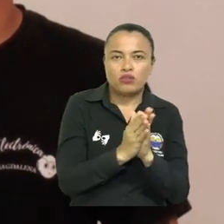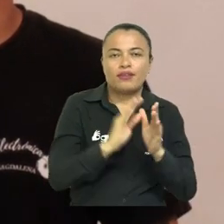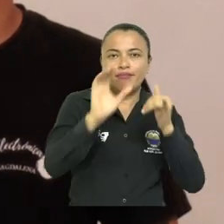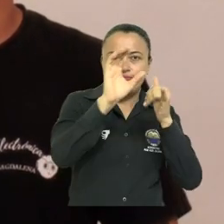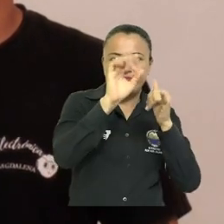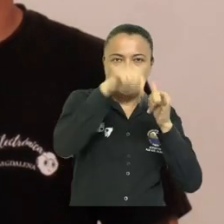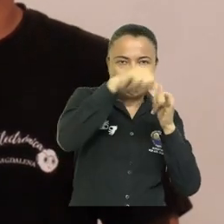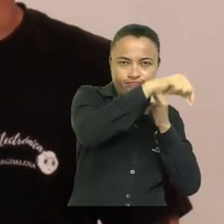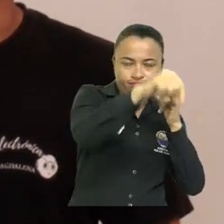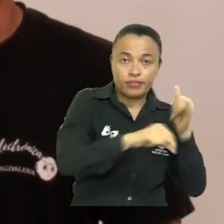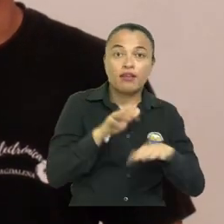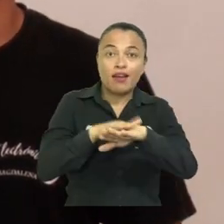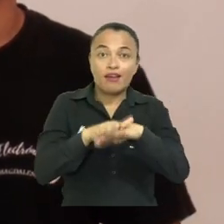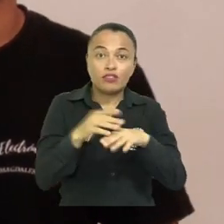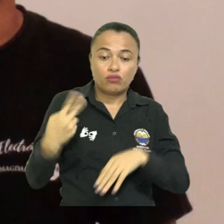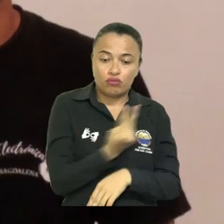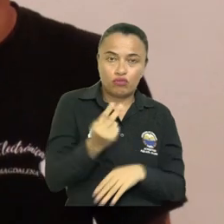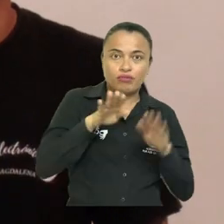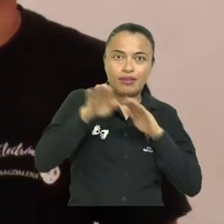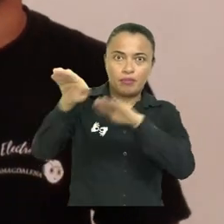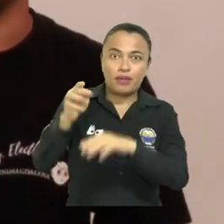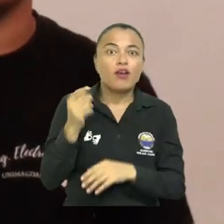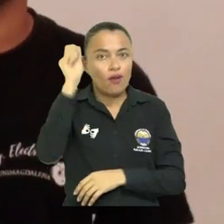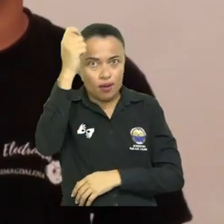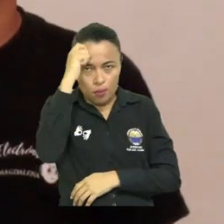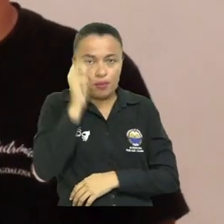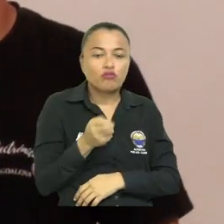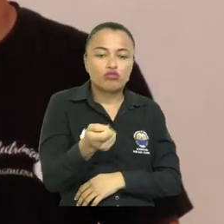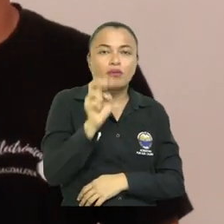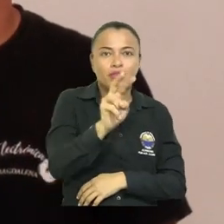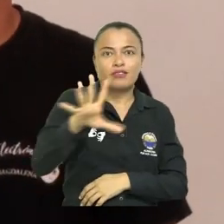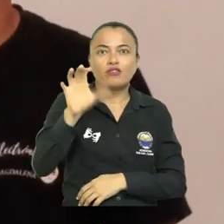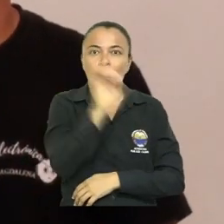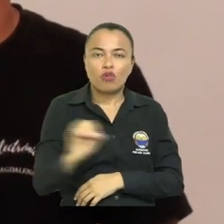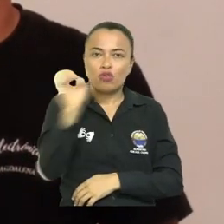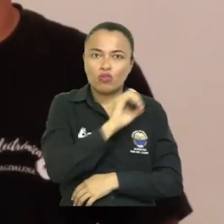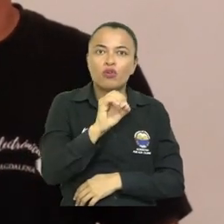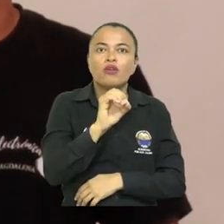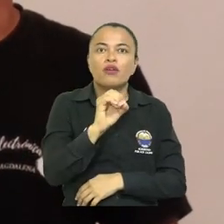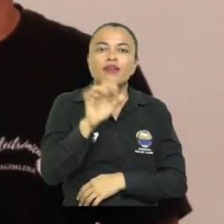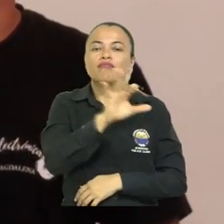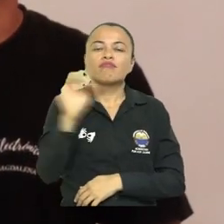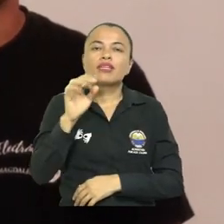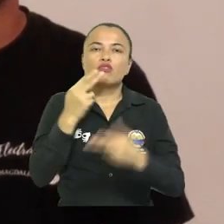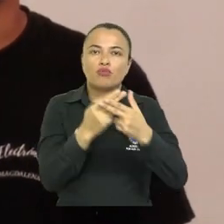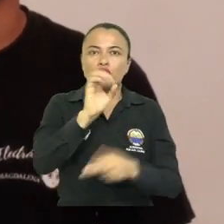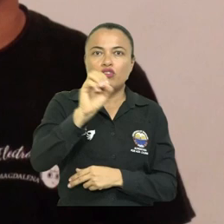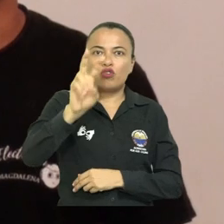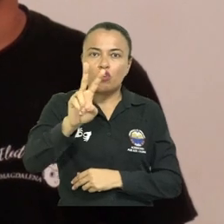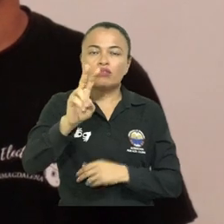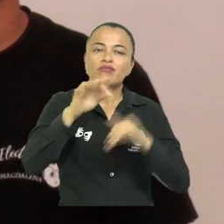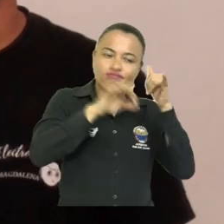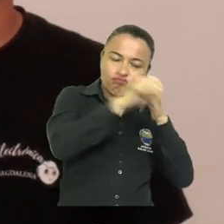candidatos a representación estudiantil. Recuerda, este 25 de octubre vota por el 02. Por una electrónica comprometida con la investigación. Por la visibilización de